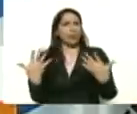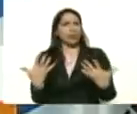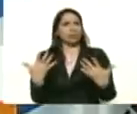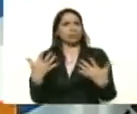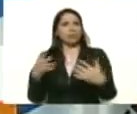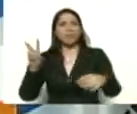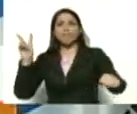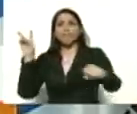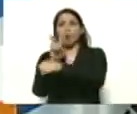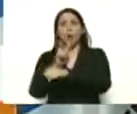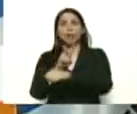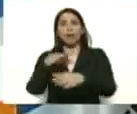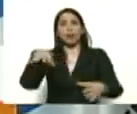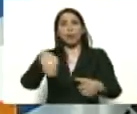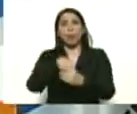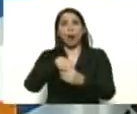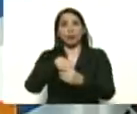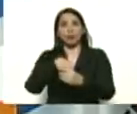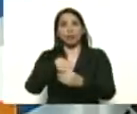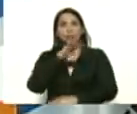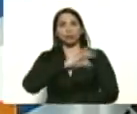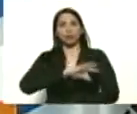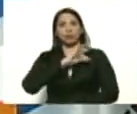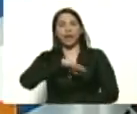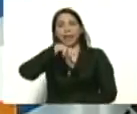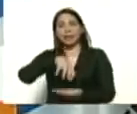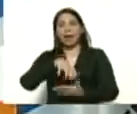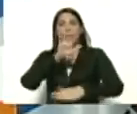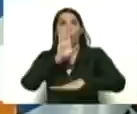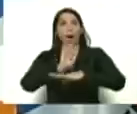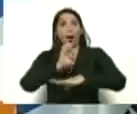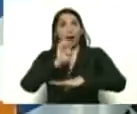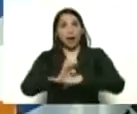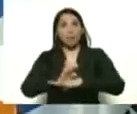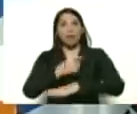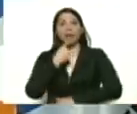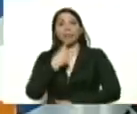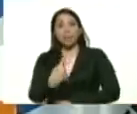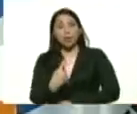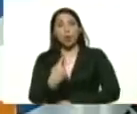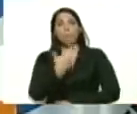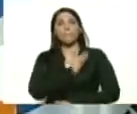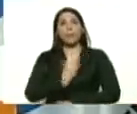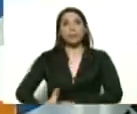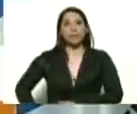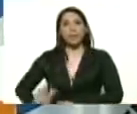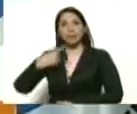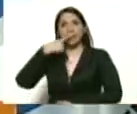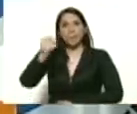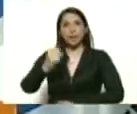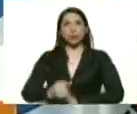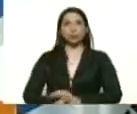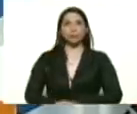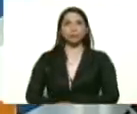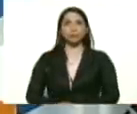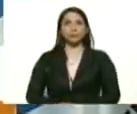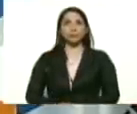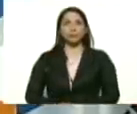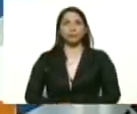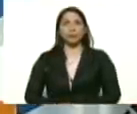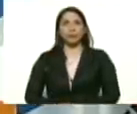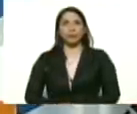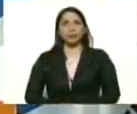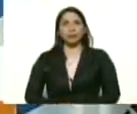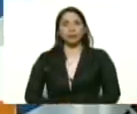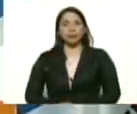violentando la cuarentena social y el estado de alarma que decretó el ciudadano presidente de la República, Nicolás Maduro. Y por lo tanto, y